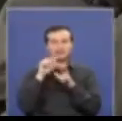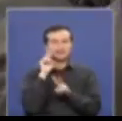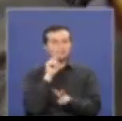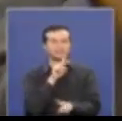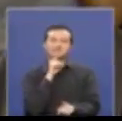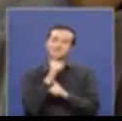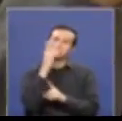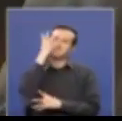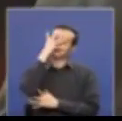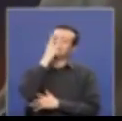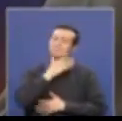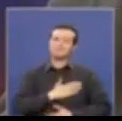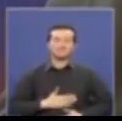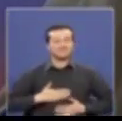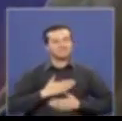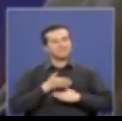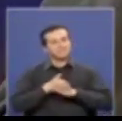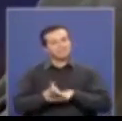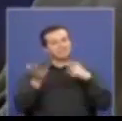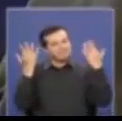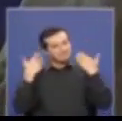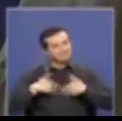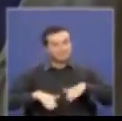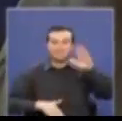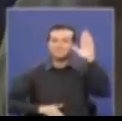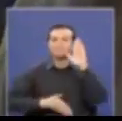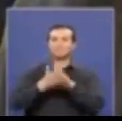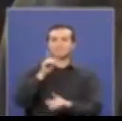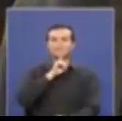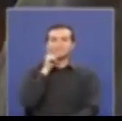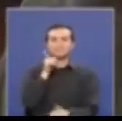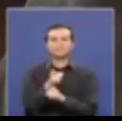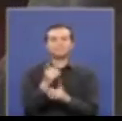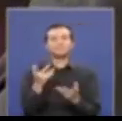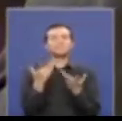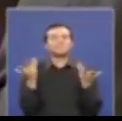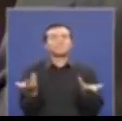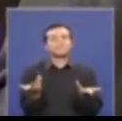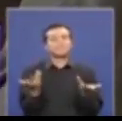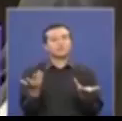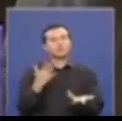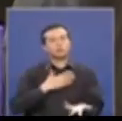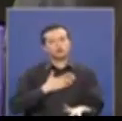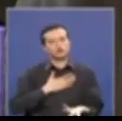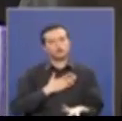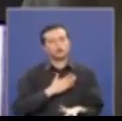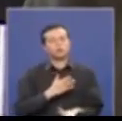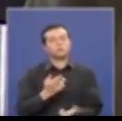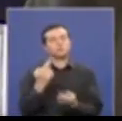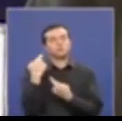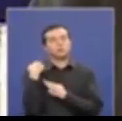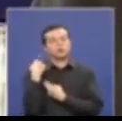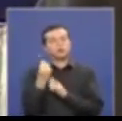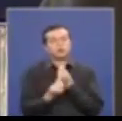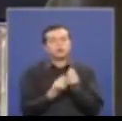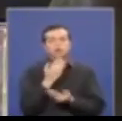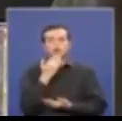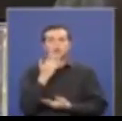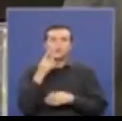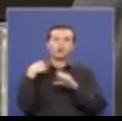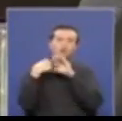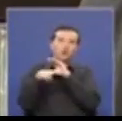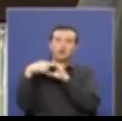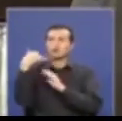Bueno, lindísimo, la pasamos. Continuamos luego con el gabinete. Después yo me quedo pues contestando mail, porque yo soy el querido del gabinete, no tengo tiempo de contestar